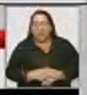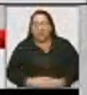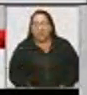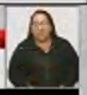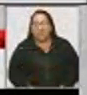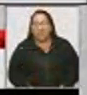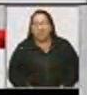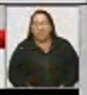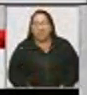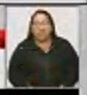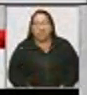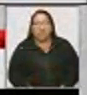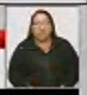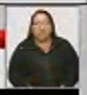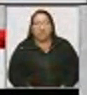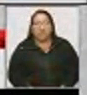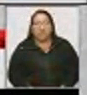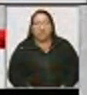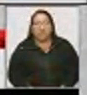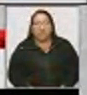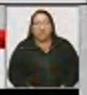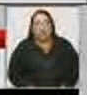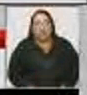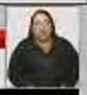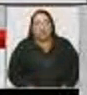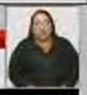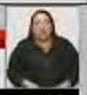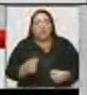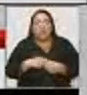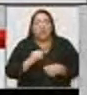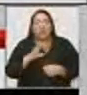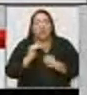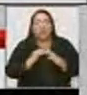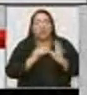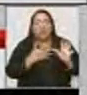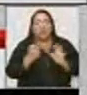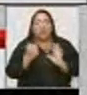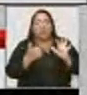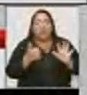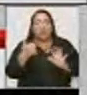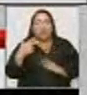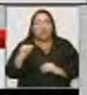11.493.440 personas afiliadas, de las cuales